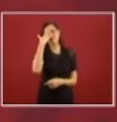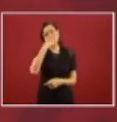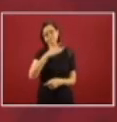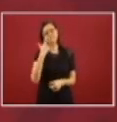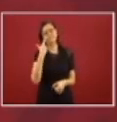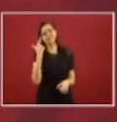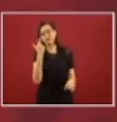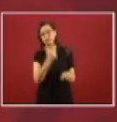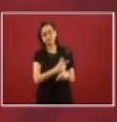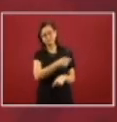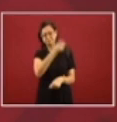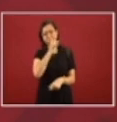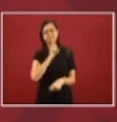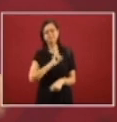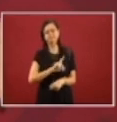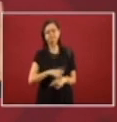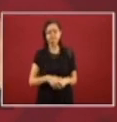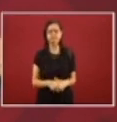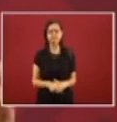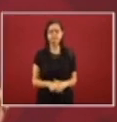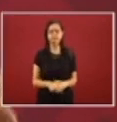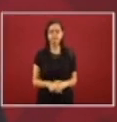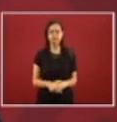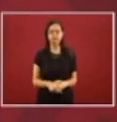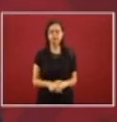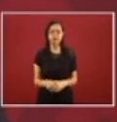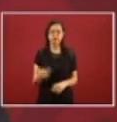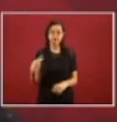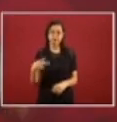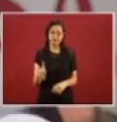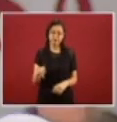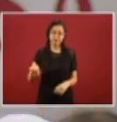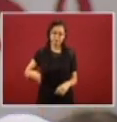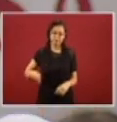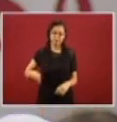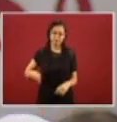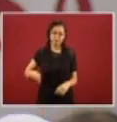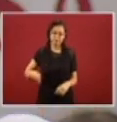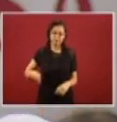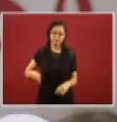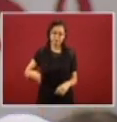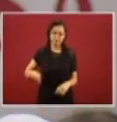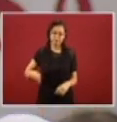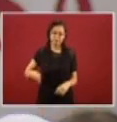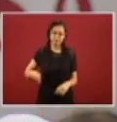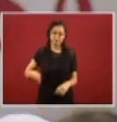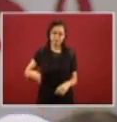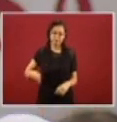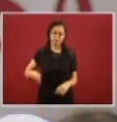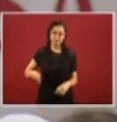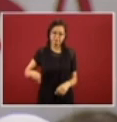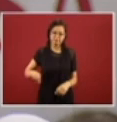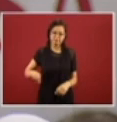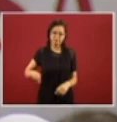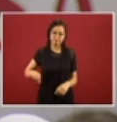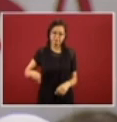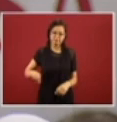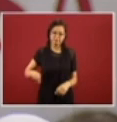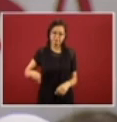distinguir. Lo interesante es que busquemos. Pues bien, esa fue la respuesta del presidente, o